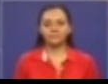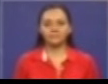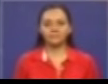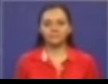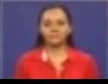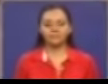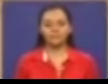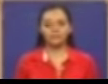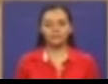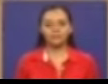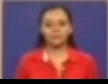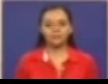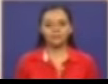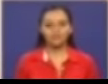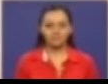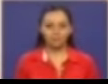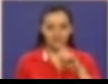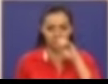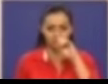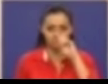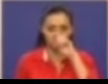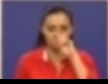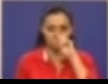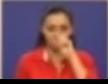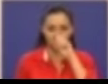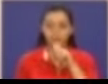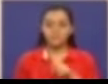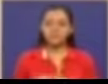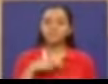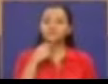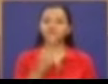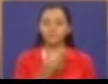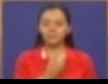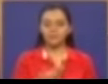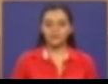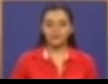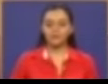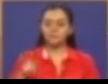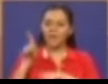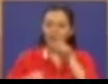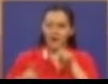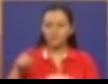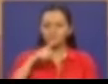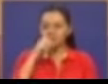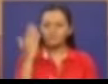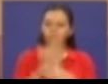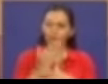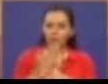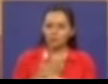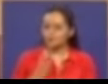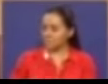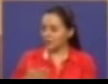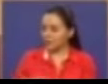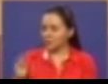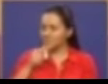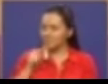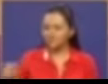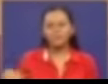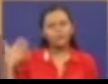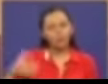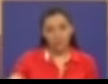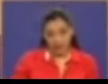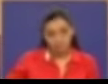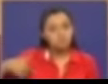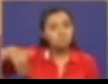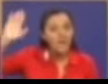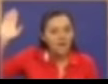cara. Algunos me dicen, presidente, ¿por qué abusa su poder y se le carga tanto al MASHI? Si vieran cómo molesta ese señor, ají